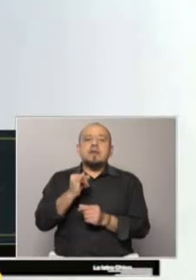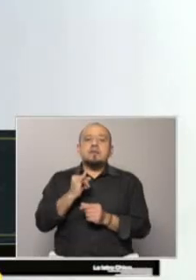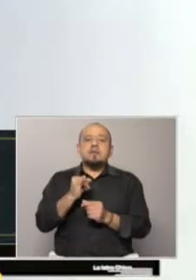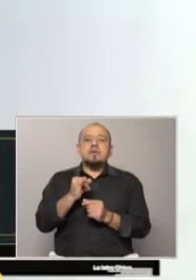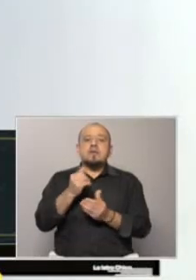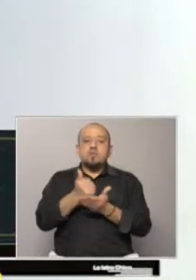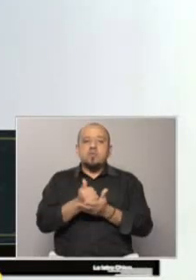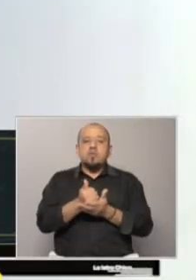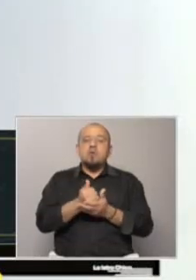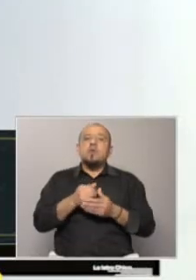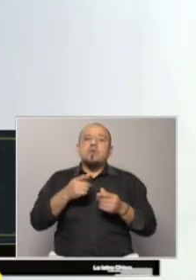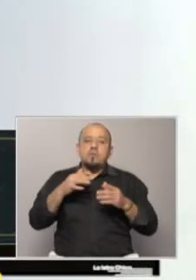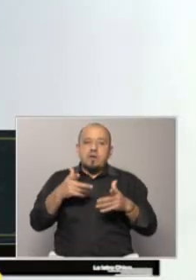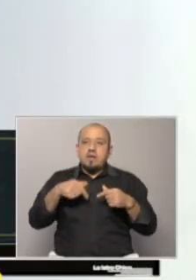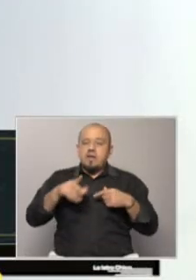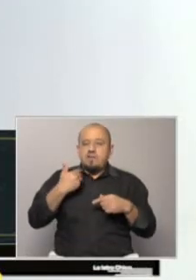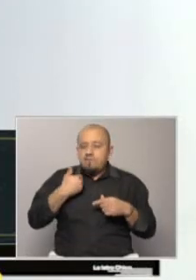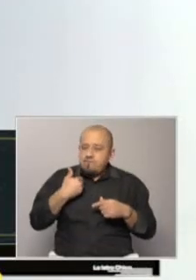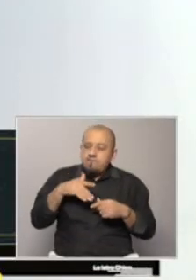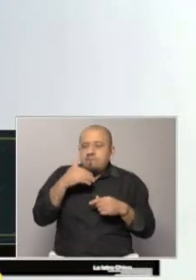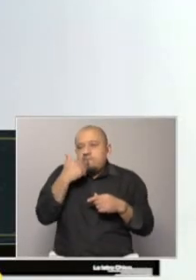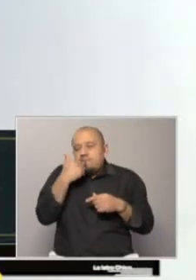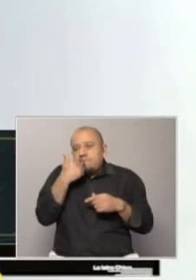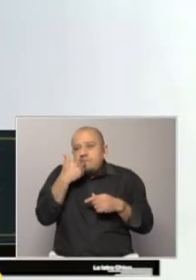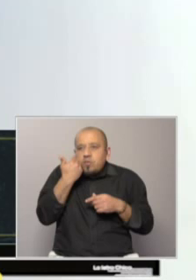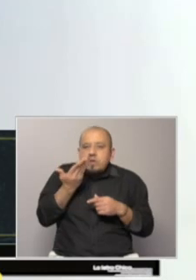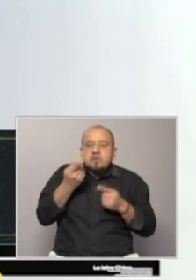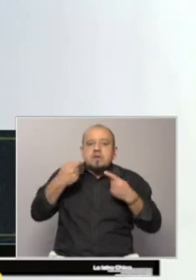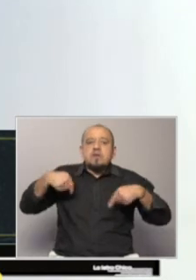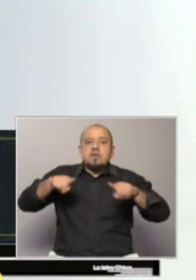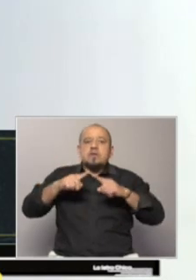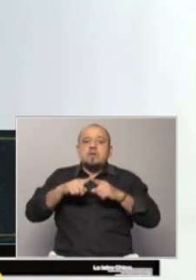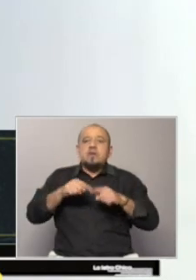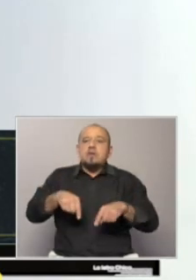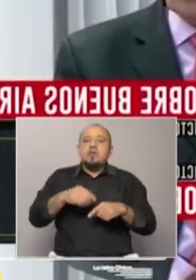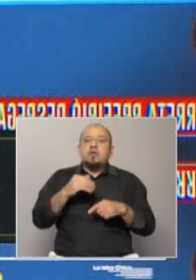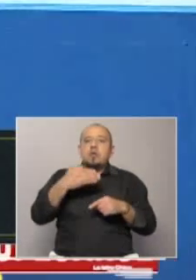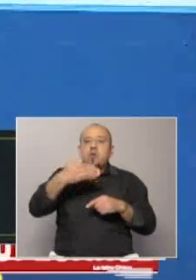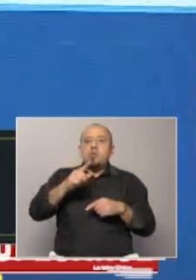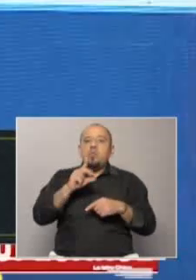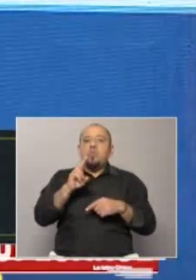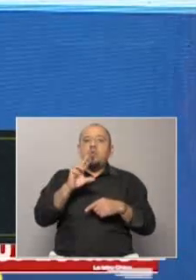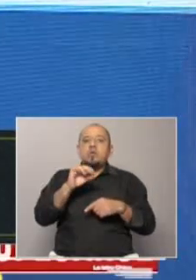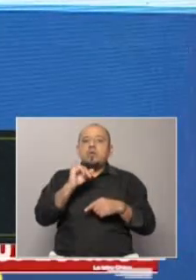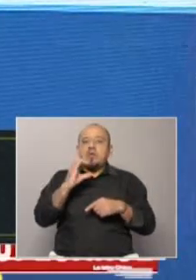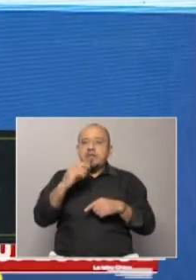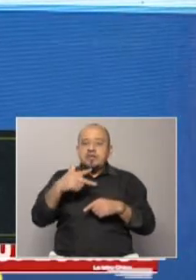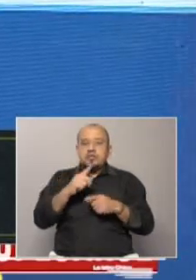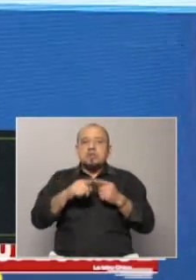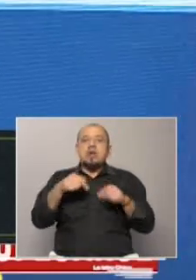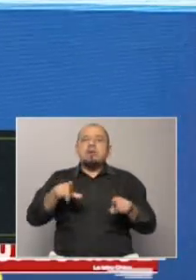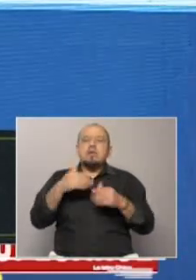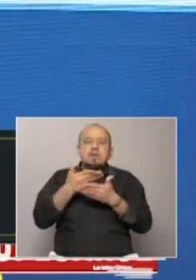para dar calor, para dar la vergüenza ajena que siempre en todo recorrido fue Patricia Bullrich. Pero ¿quiénes